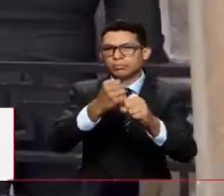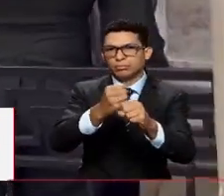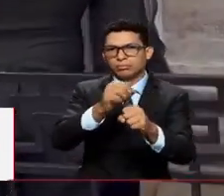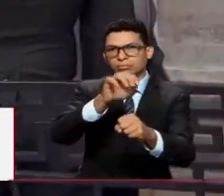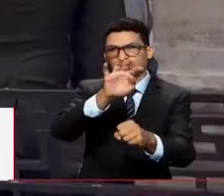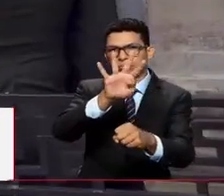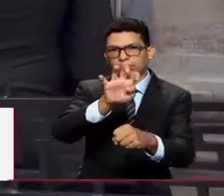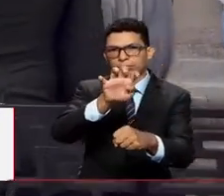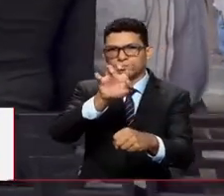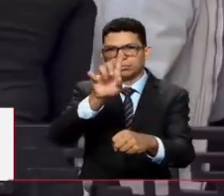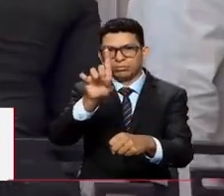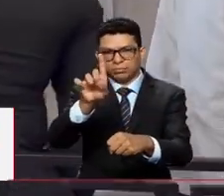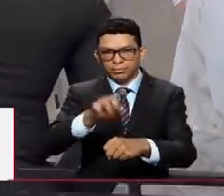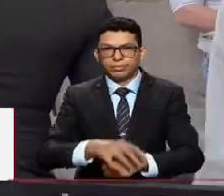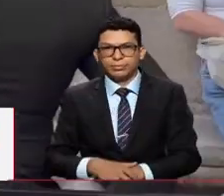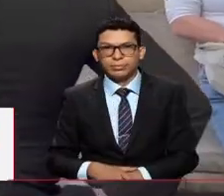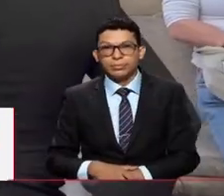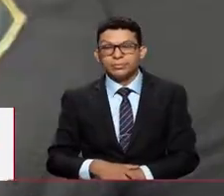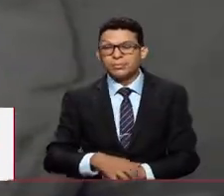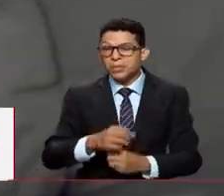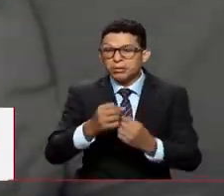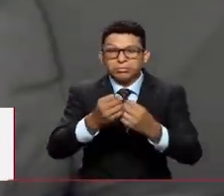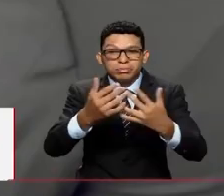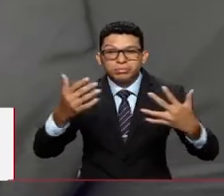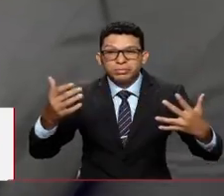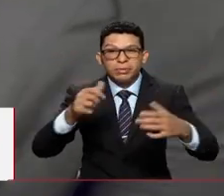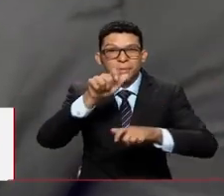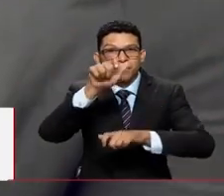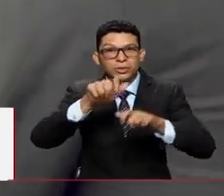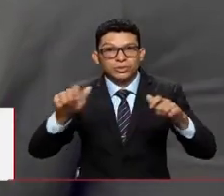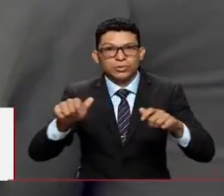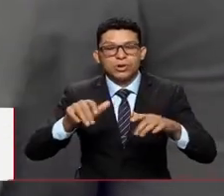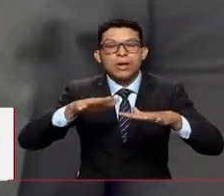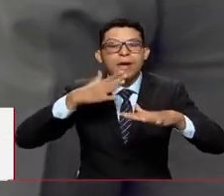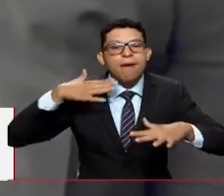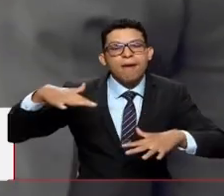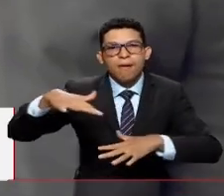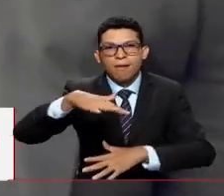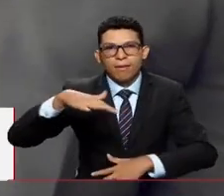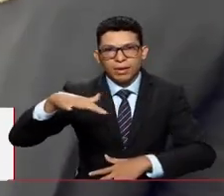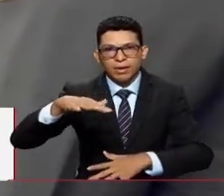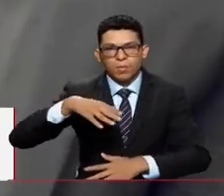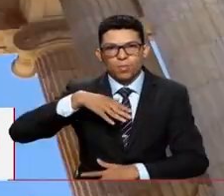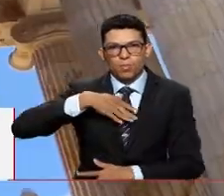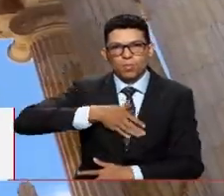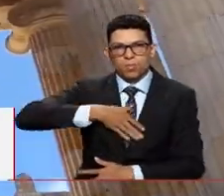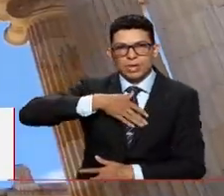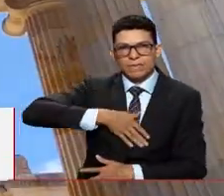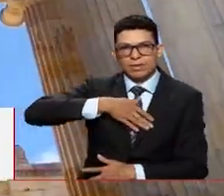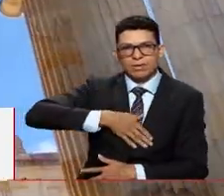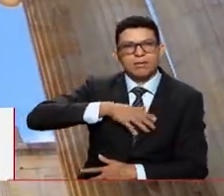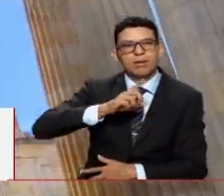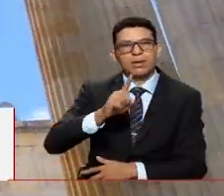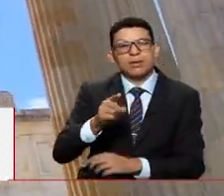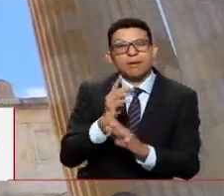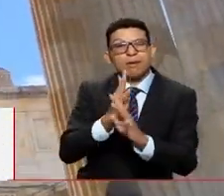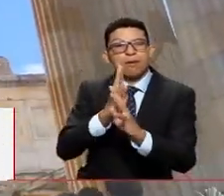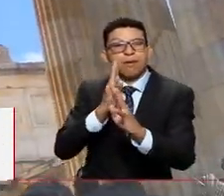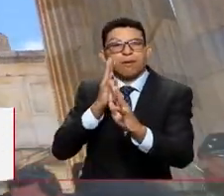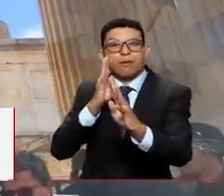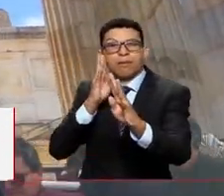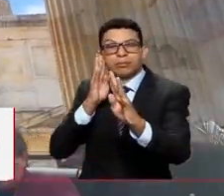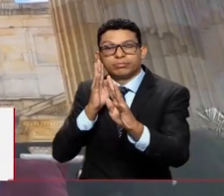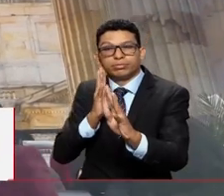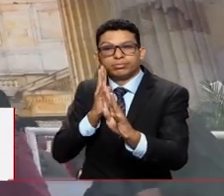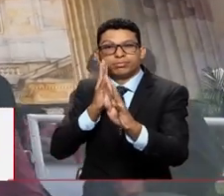años de edad centenares de personas llegaron a la plaza de Bolívar en la capital del país hicieron largas filas para ingresar al